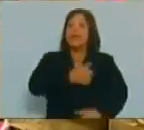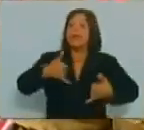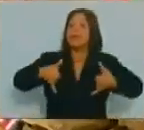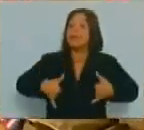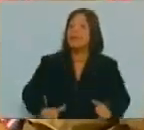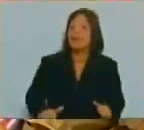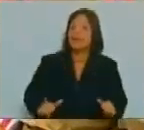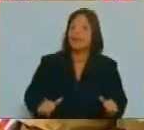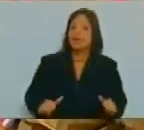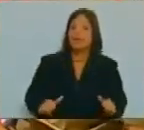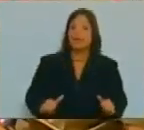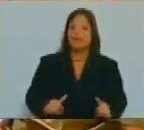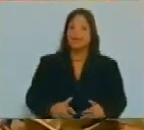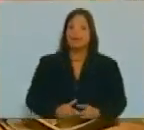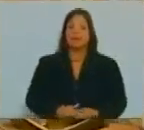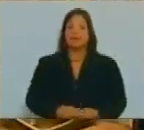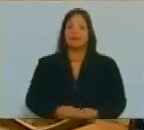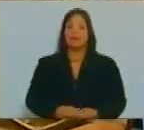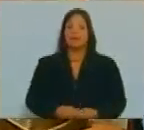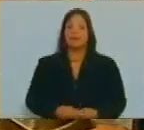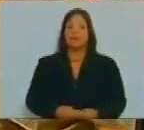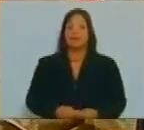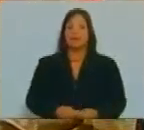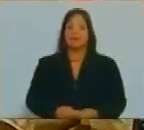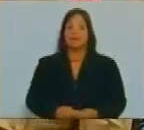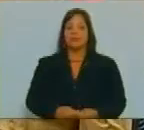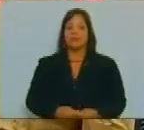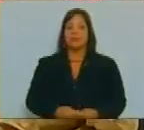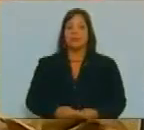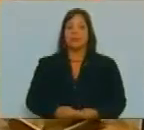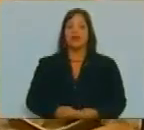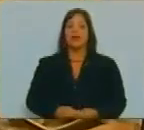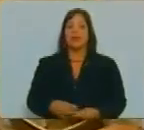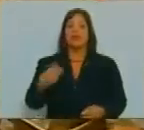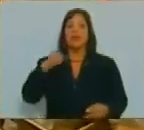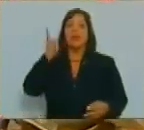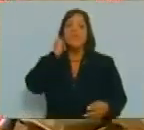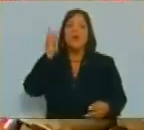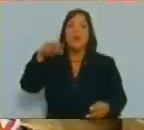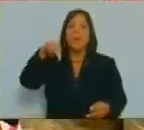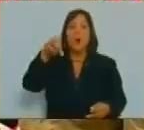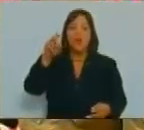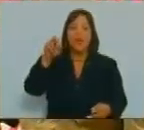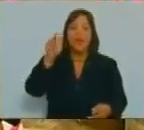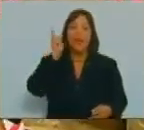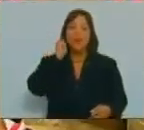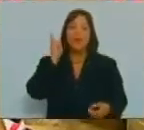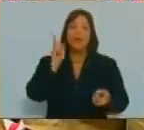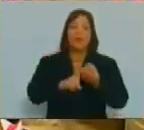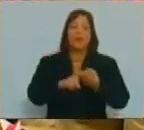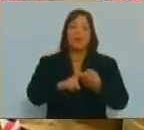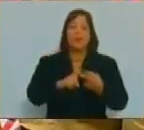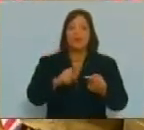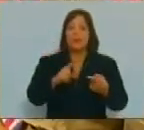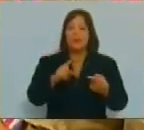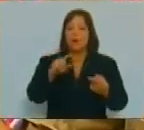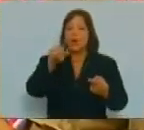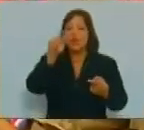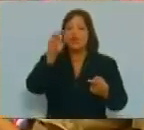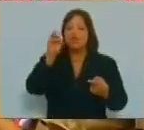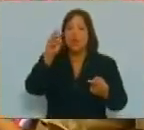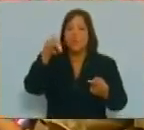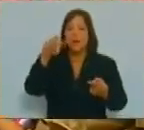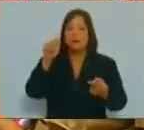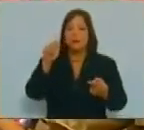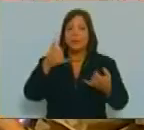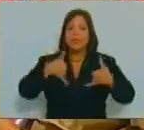gravemente a su hijita la actriz se llama mónica spears el esposo de ella se llama con mas barry y